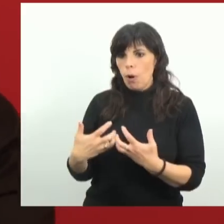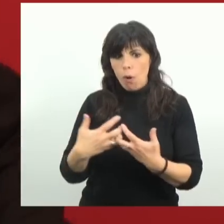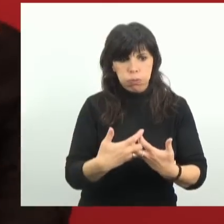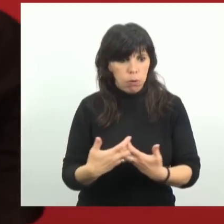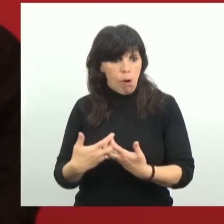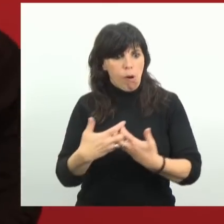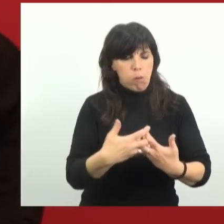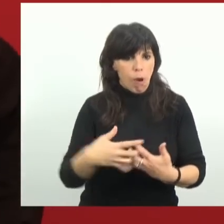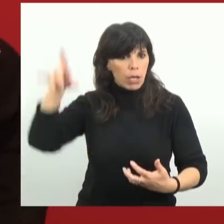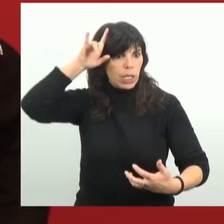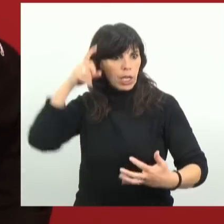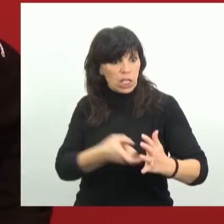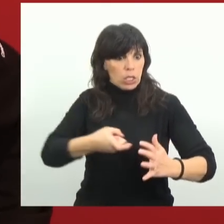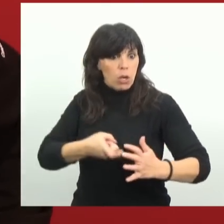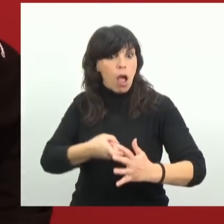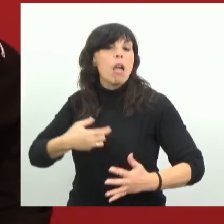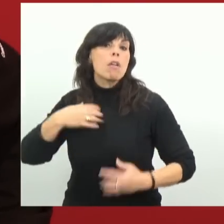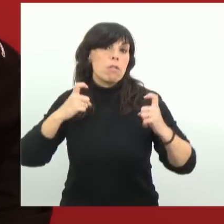¿Te acuerdas lo que dice Mateo 13?